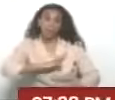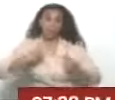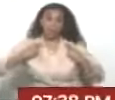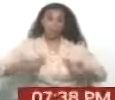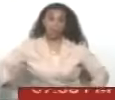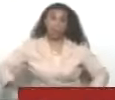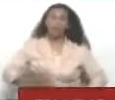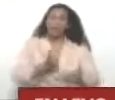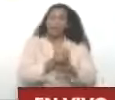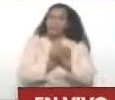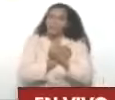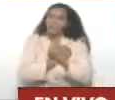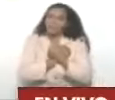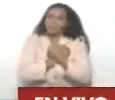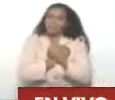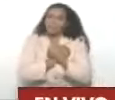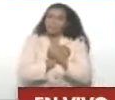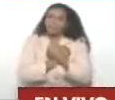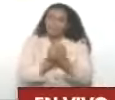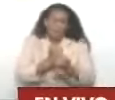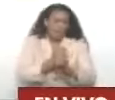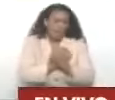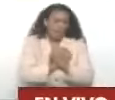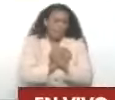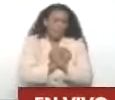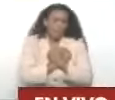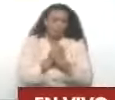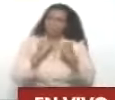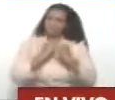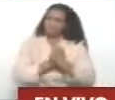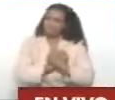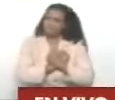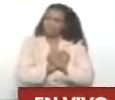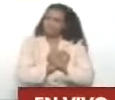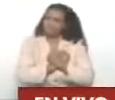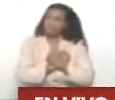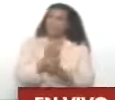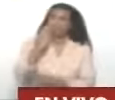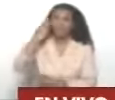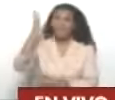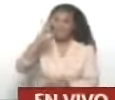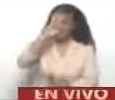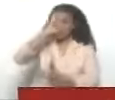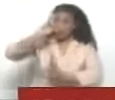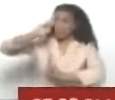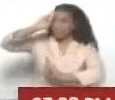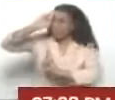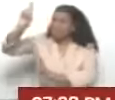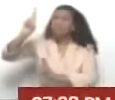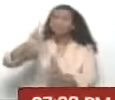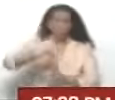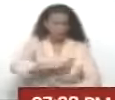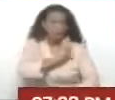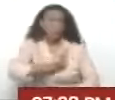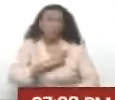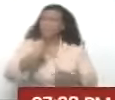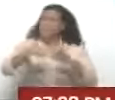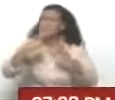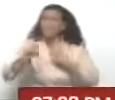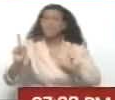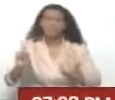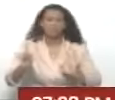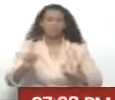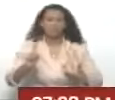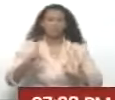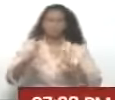es el amor. Es el amor. Y respeto todas las religiones. De todas